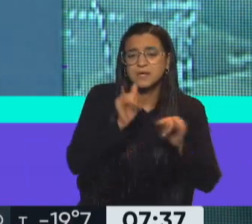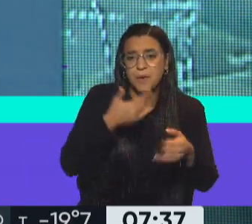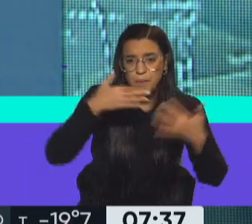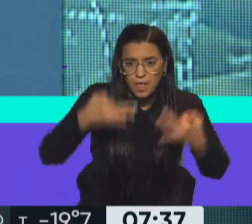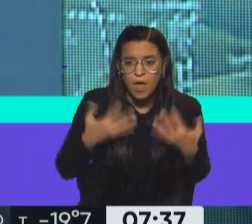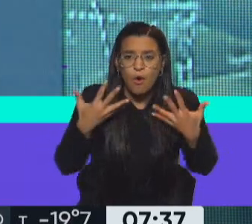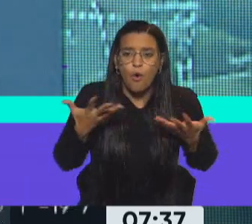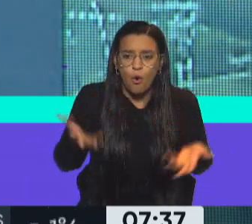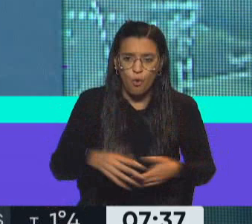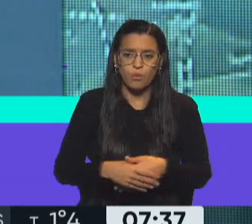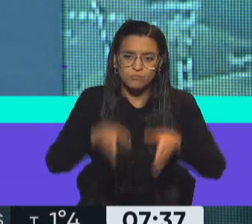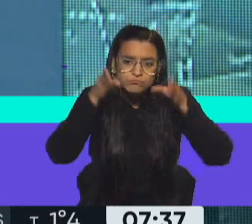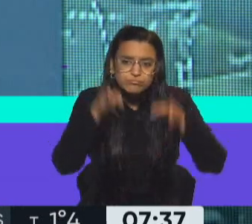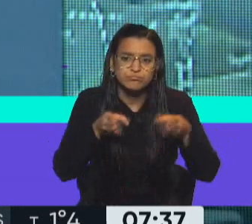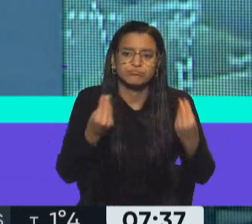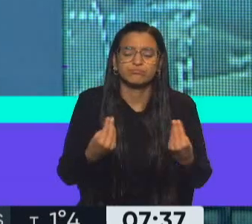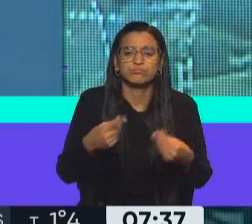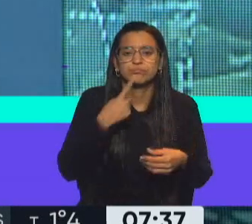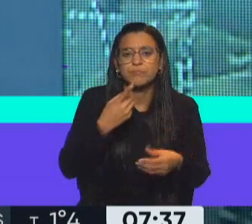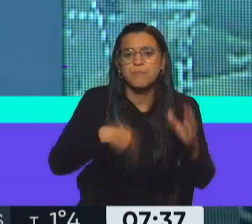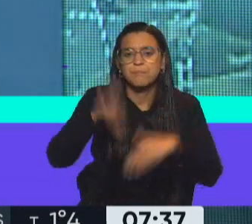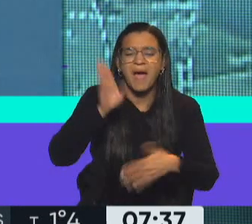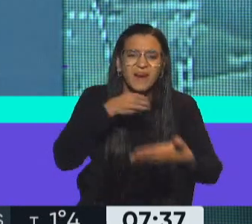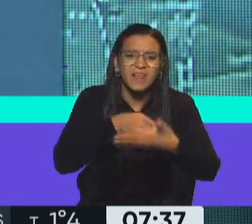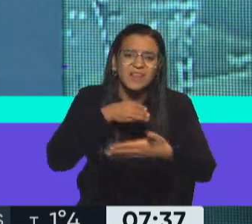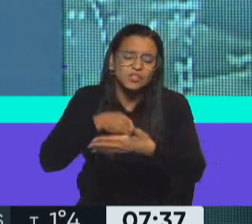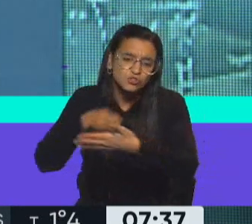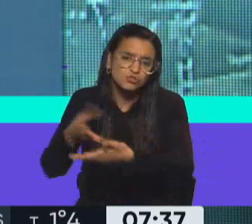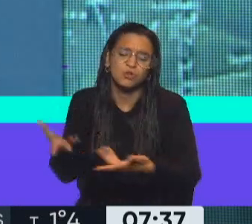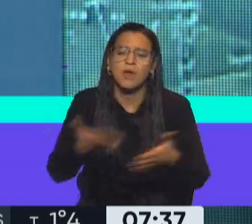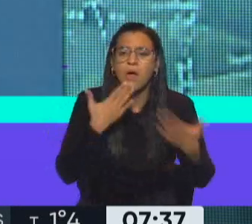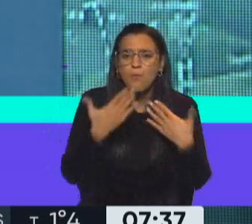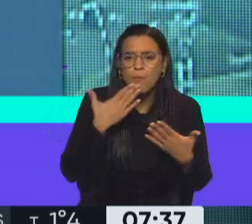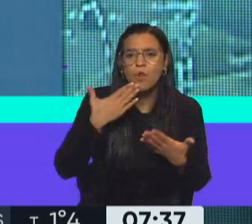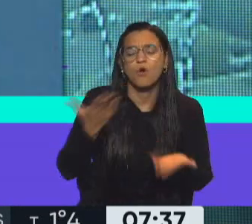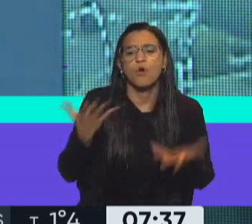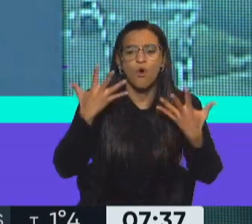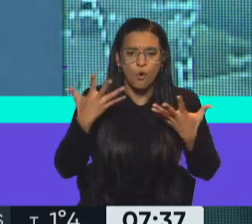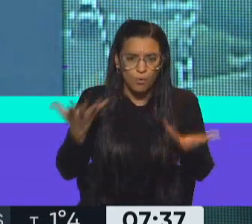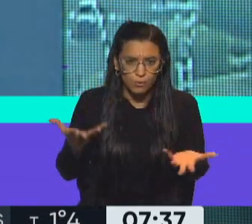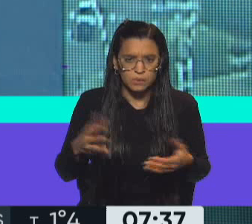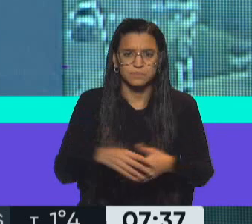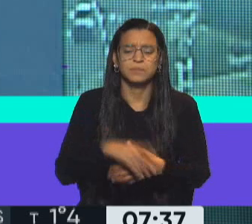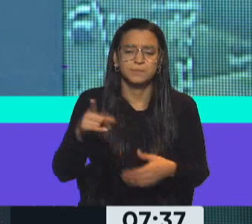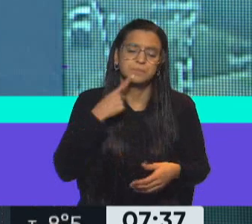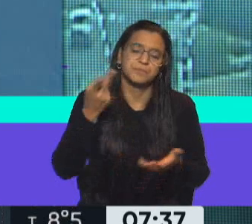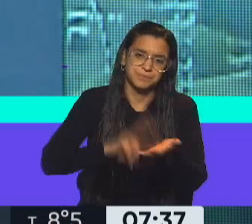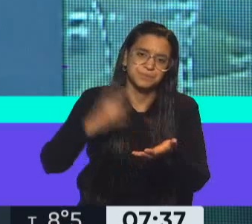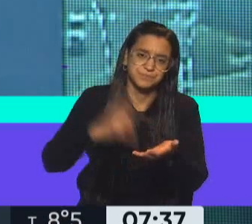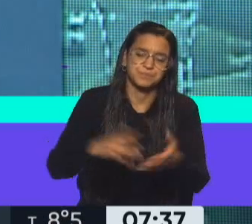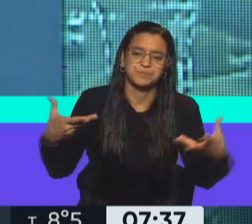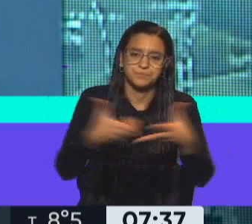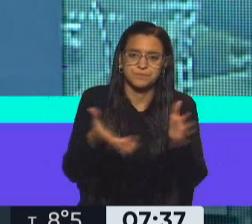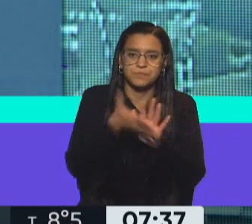que obviamente estuvo focalizada sobre todo en las restricciones. Ella habló de, bueno, obviamente esto repiten desde Juntos por el